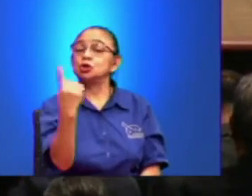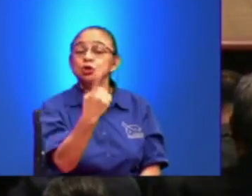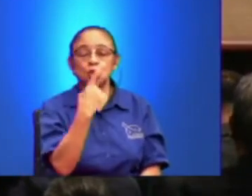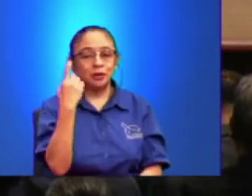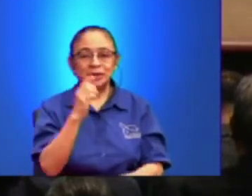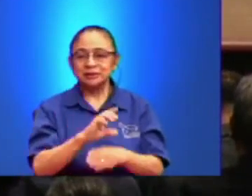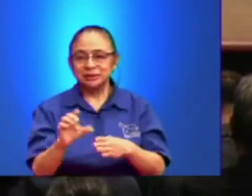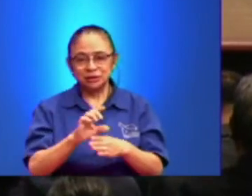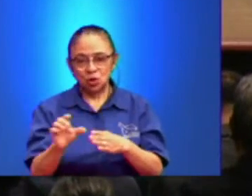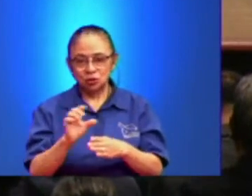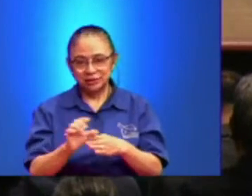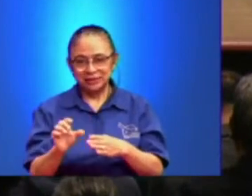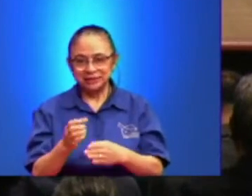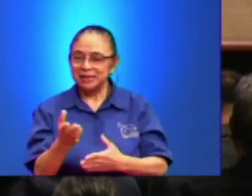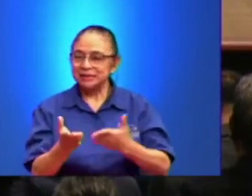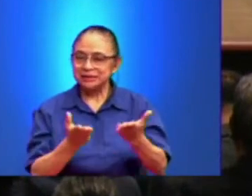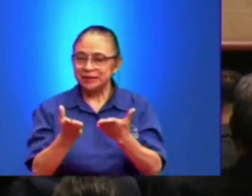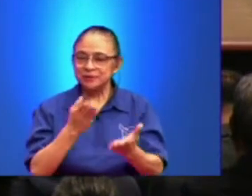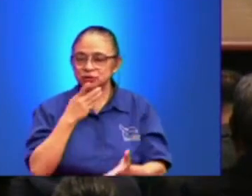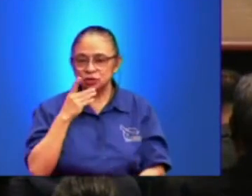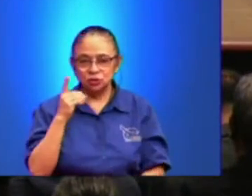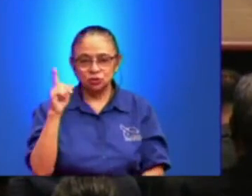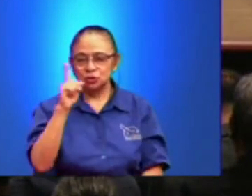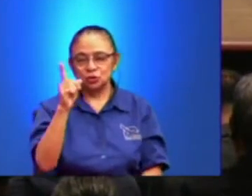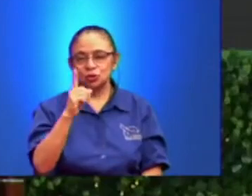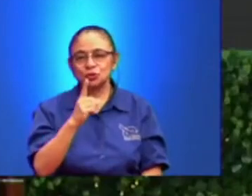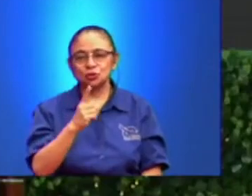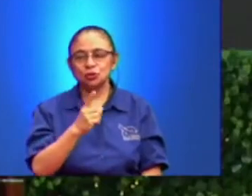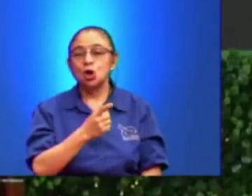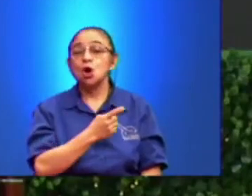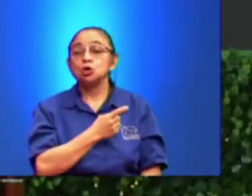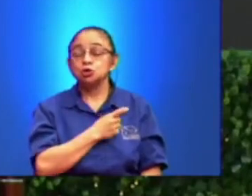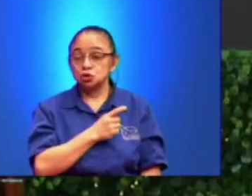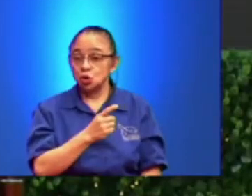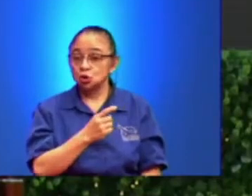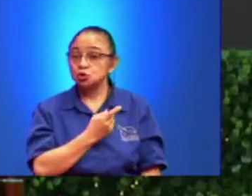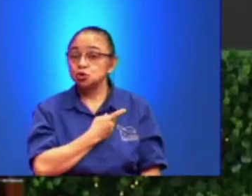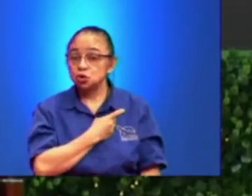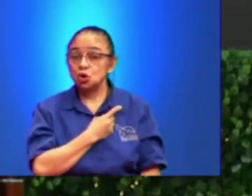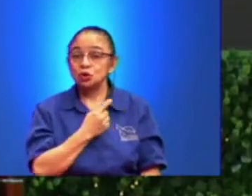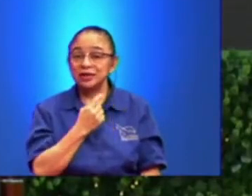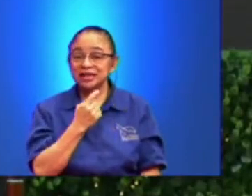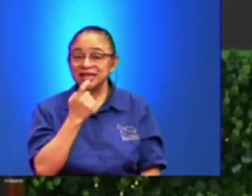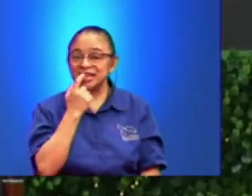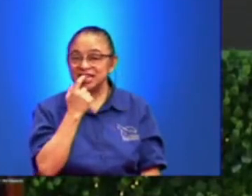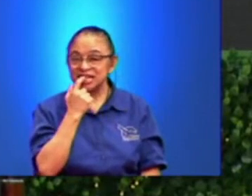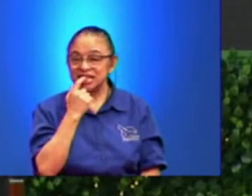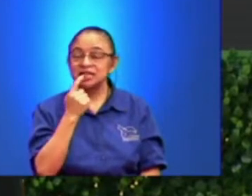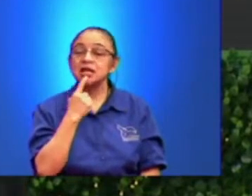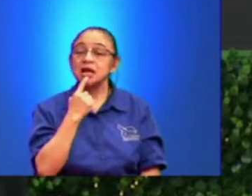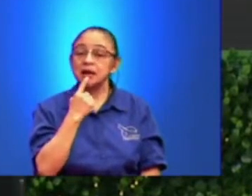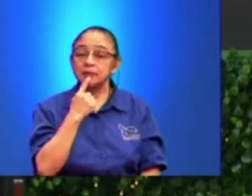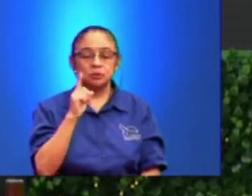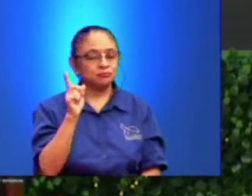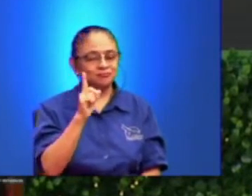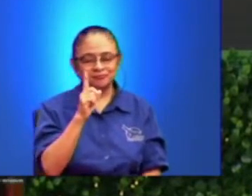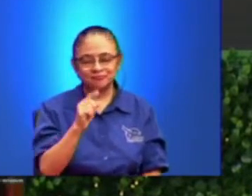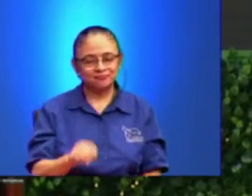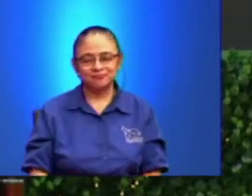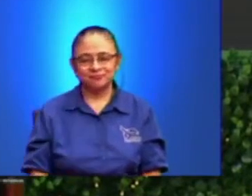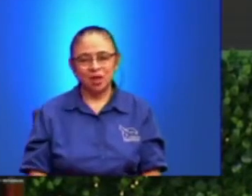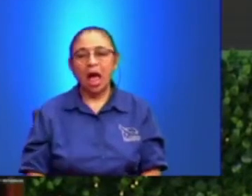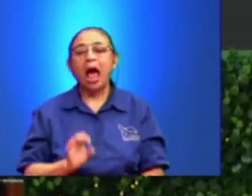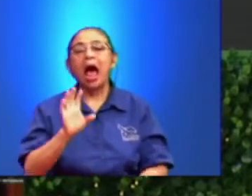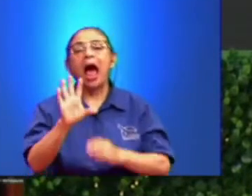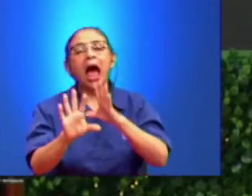devocionales no son sólo del diente al labio sino que tiene que haber una acción sustancial algo que